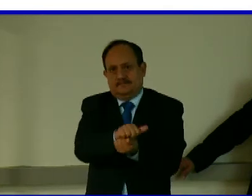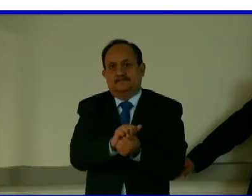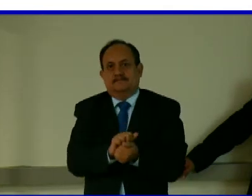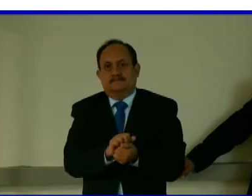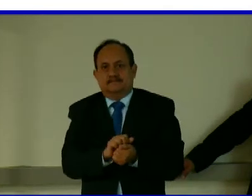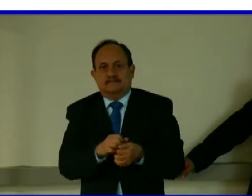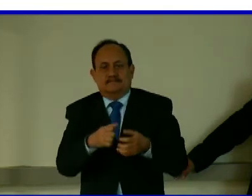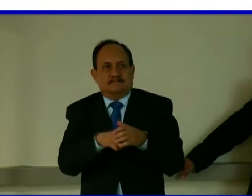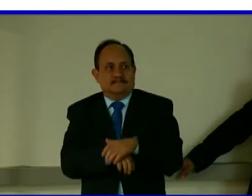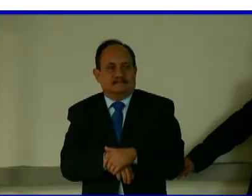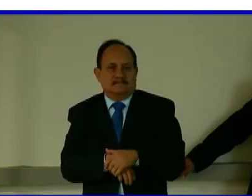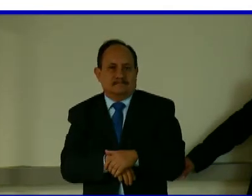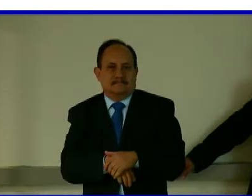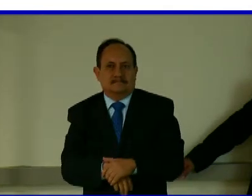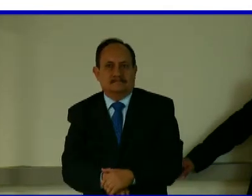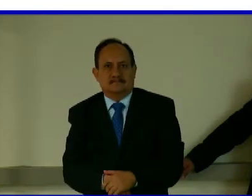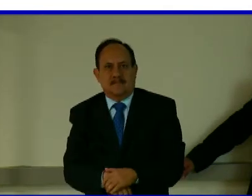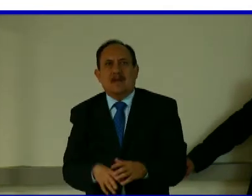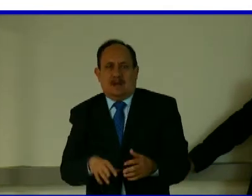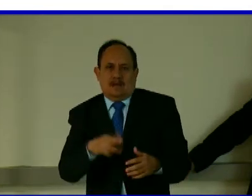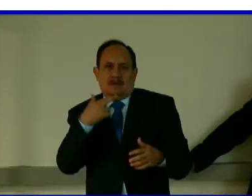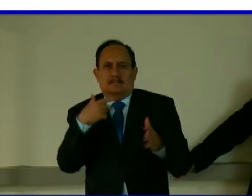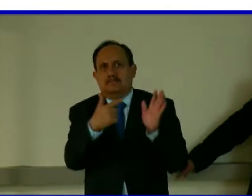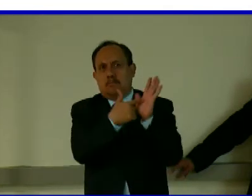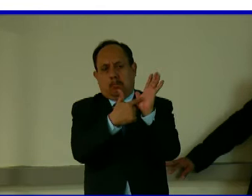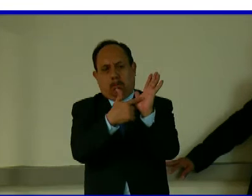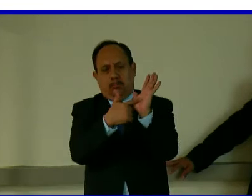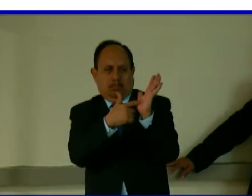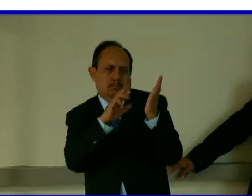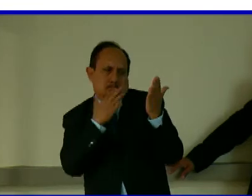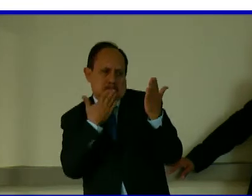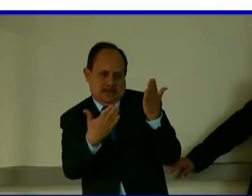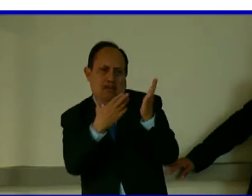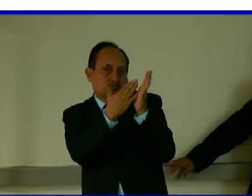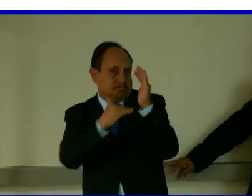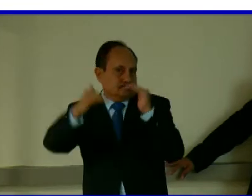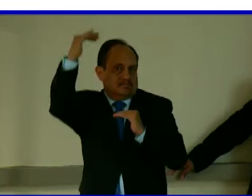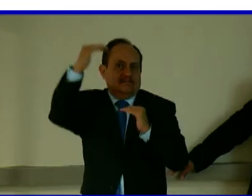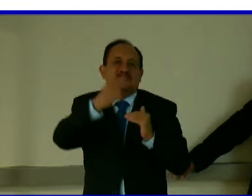que tengamos un resultado exitoso.